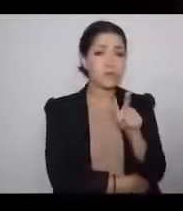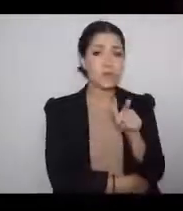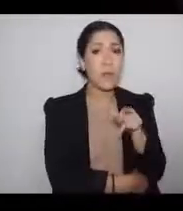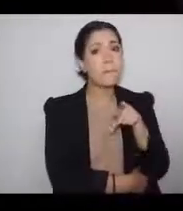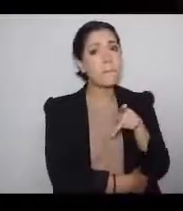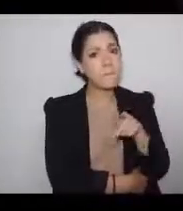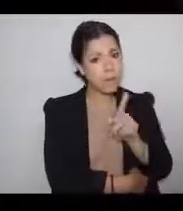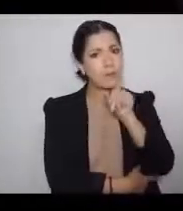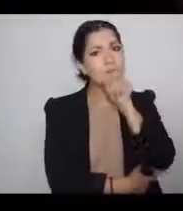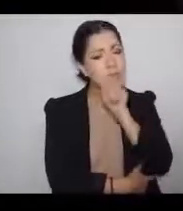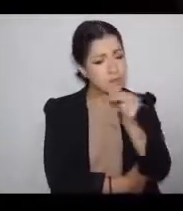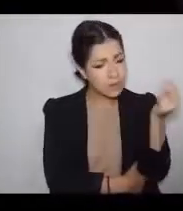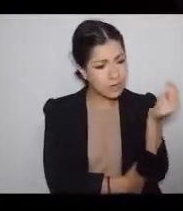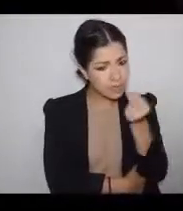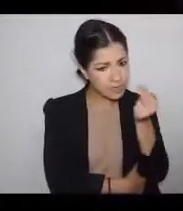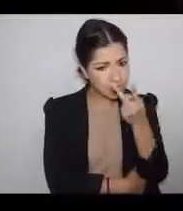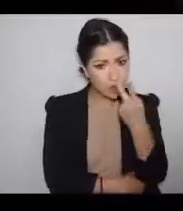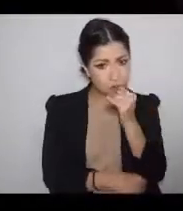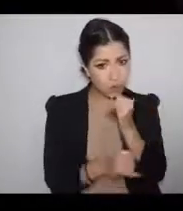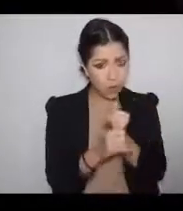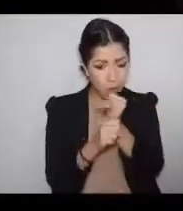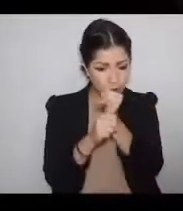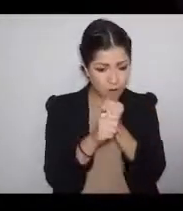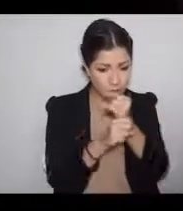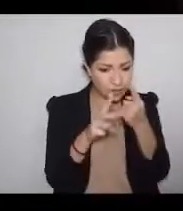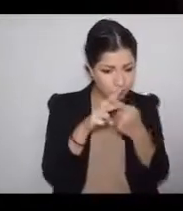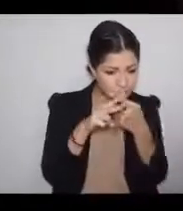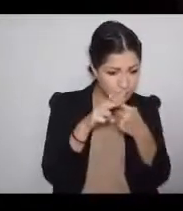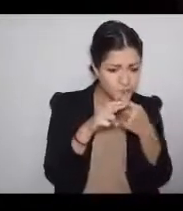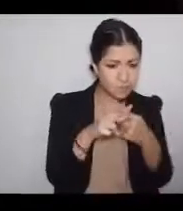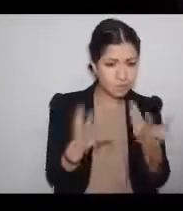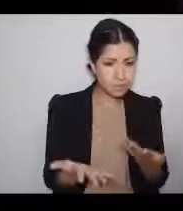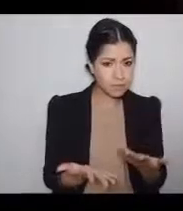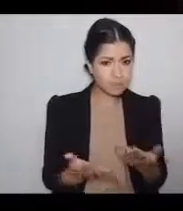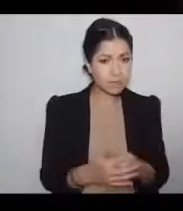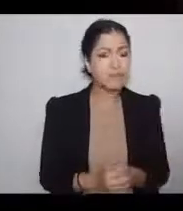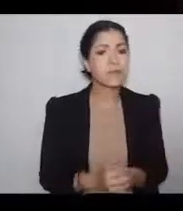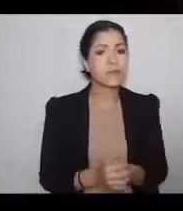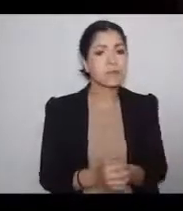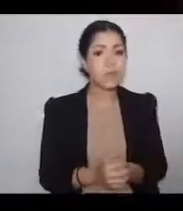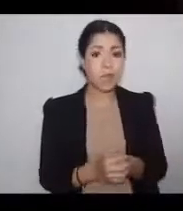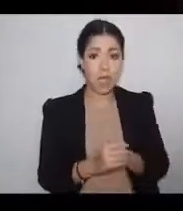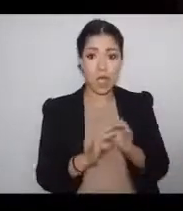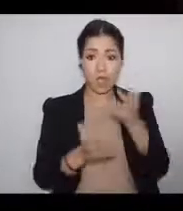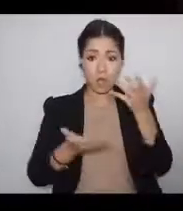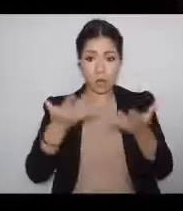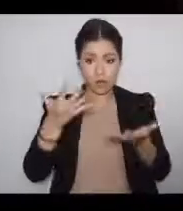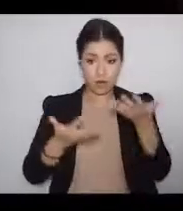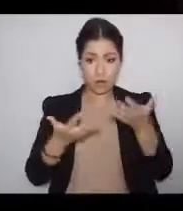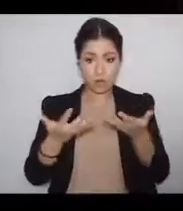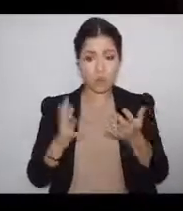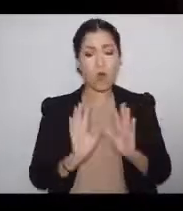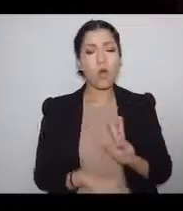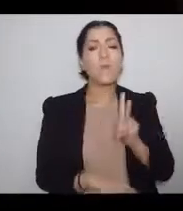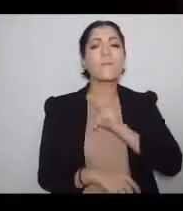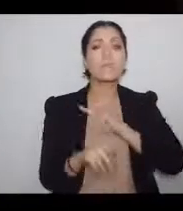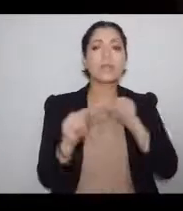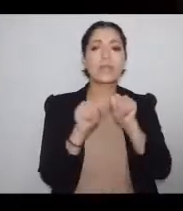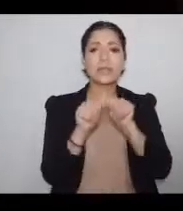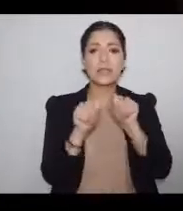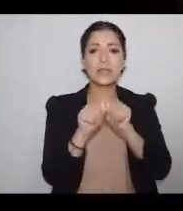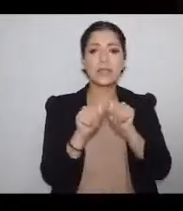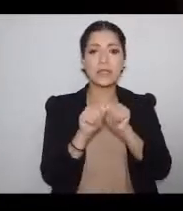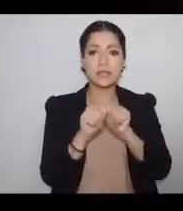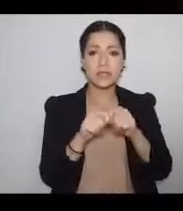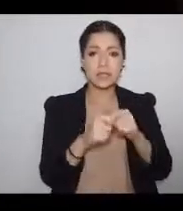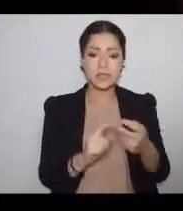Aunque la vida en tu castillo sea otra forma de la guerra. Comparamos tragedias. Mi tío me secuestró porque quería tener un